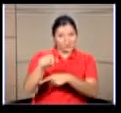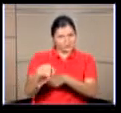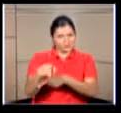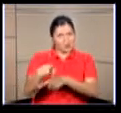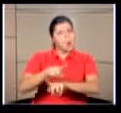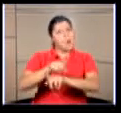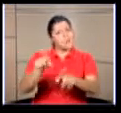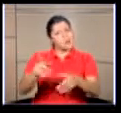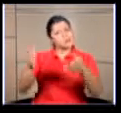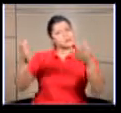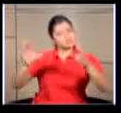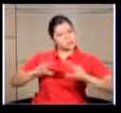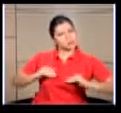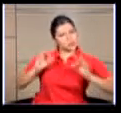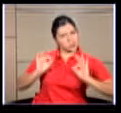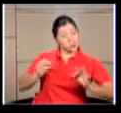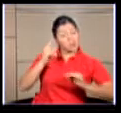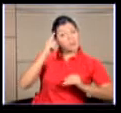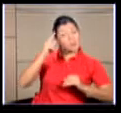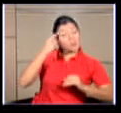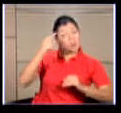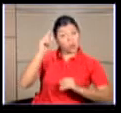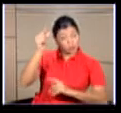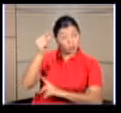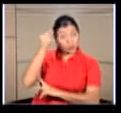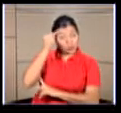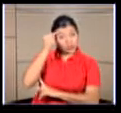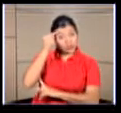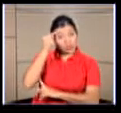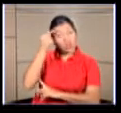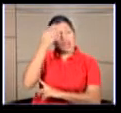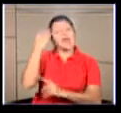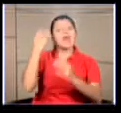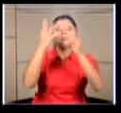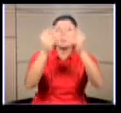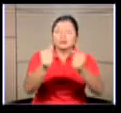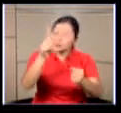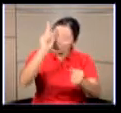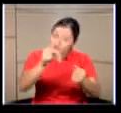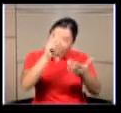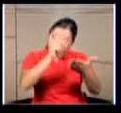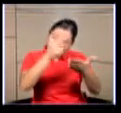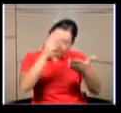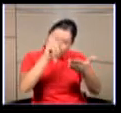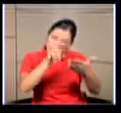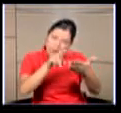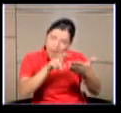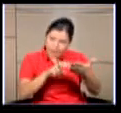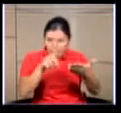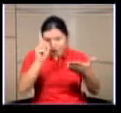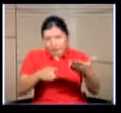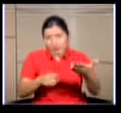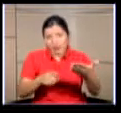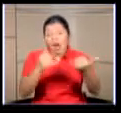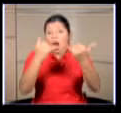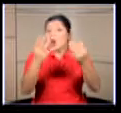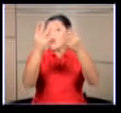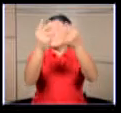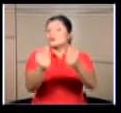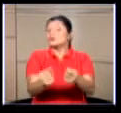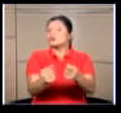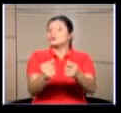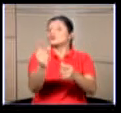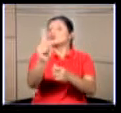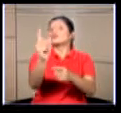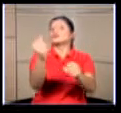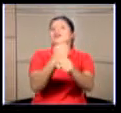en realidad el presupuesto tiene que ser revisado, es parte de la maduración democrática. Ahora, el presupuesto no se hace tampoco